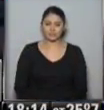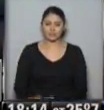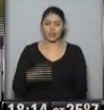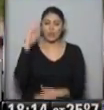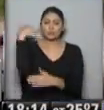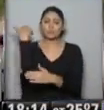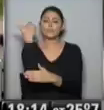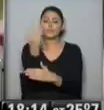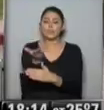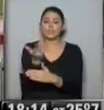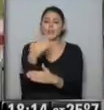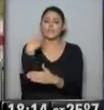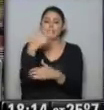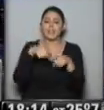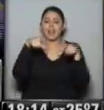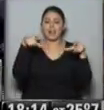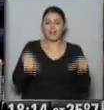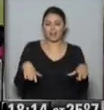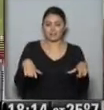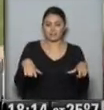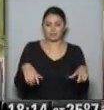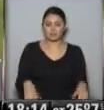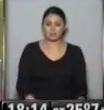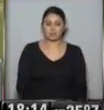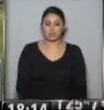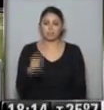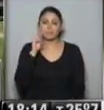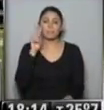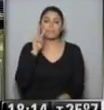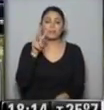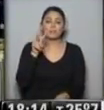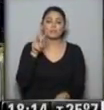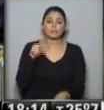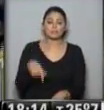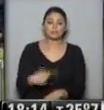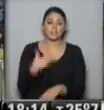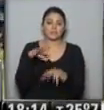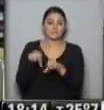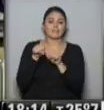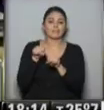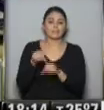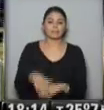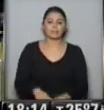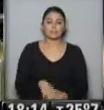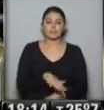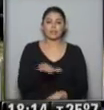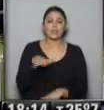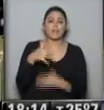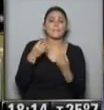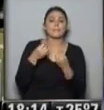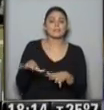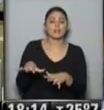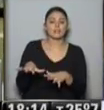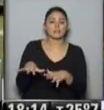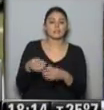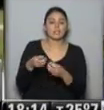frente al estadio del Sabalero. Ahí vemos la detención. Claro, esto fue el inicio